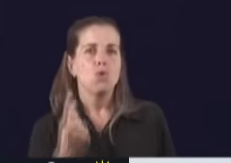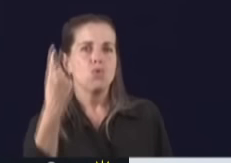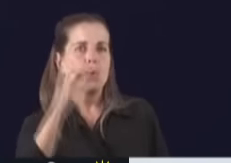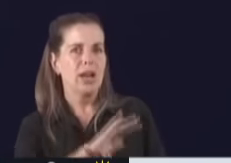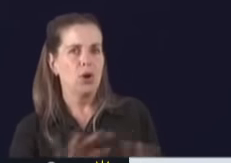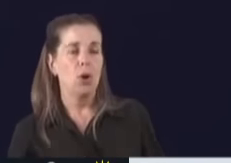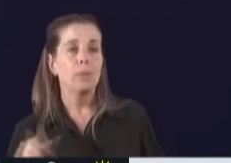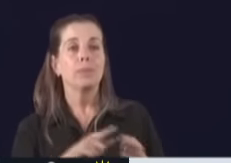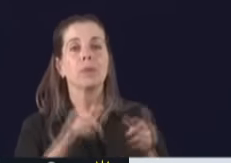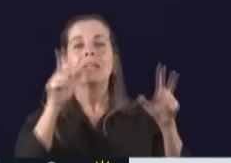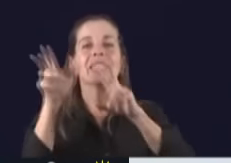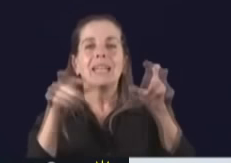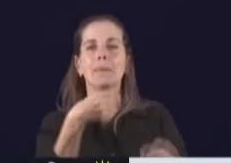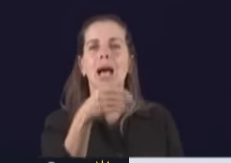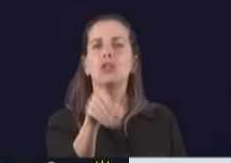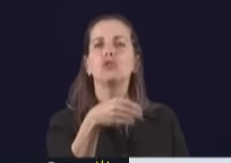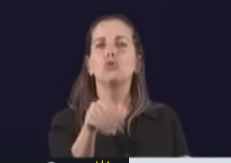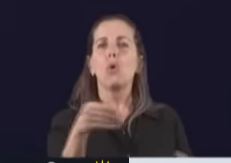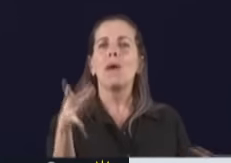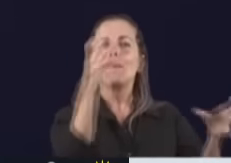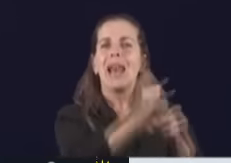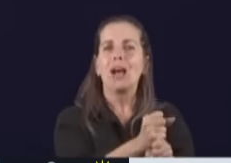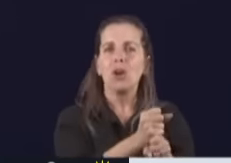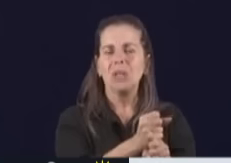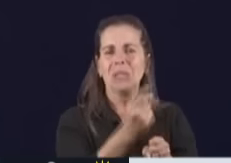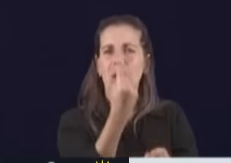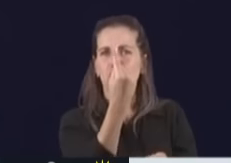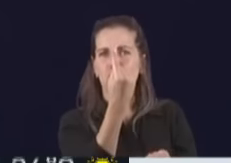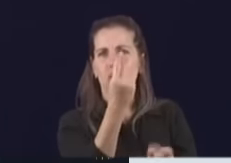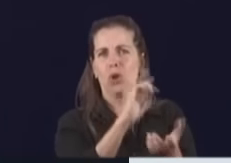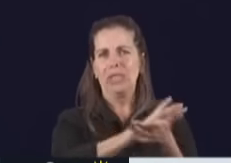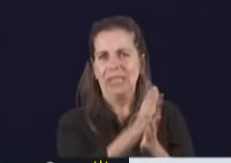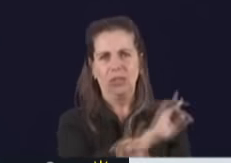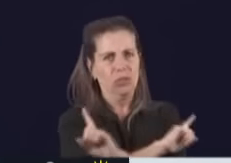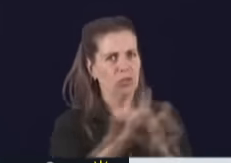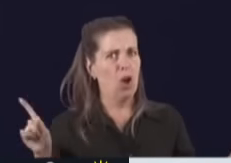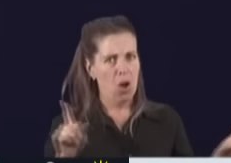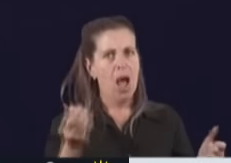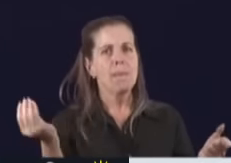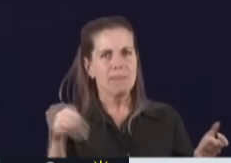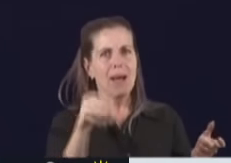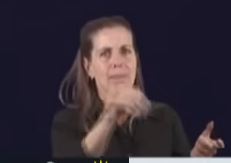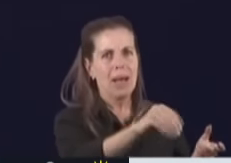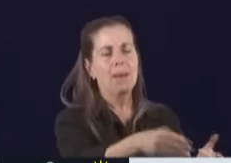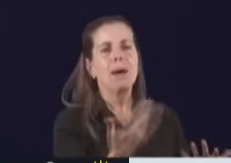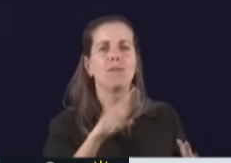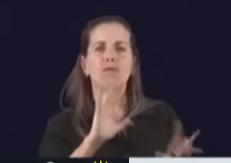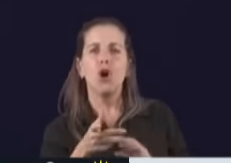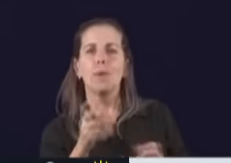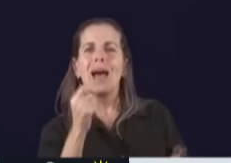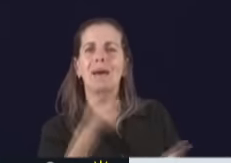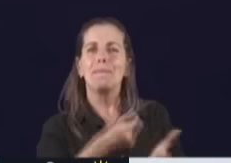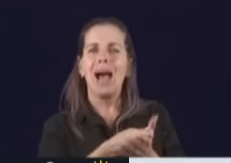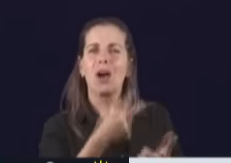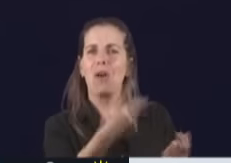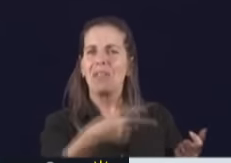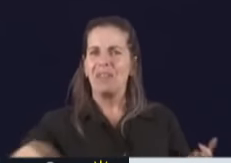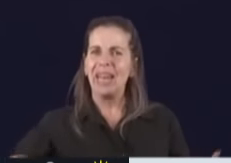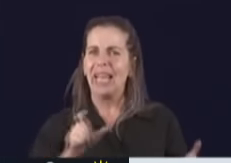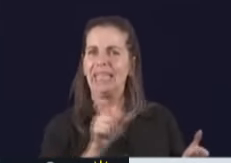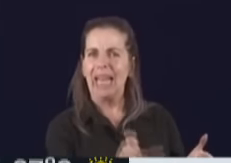se incorporaron nuevos medios de pago en el transporte público. Para terminar con las trampas de siempre, se implementó la boleta